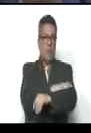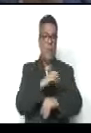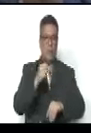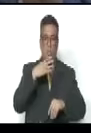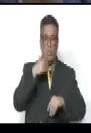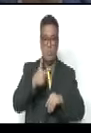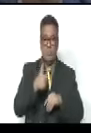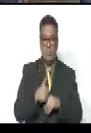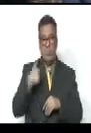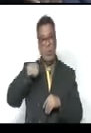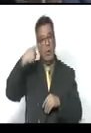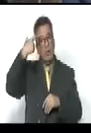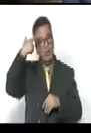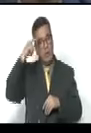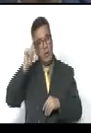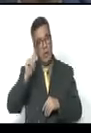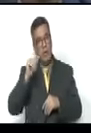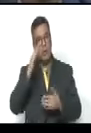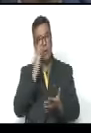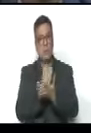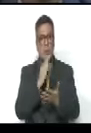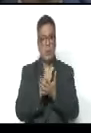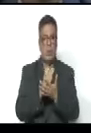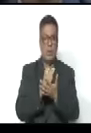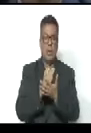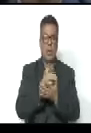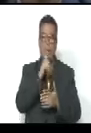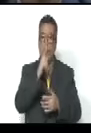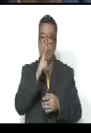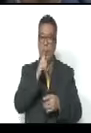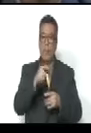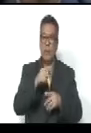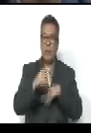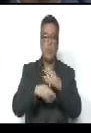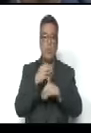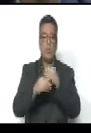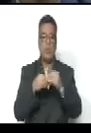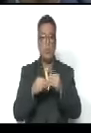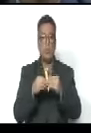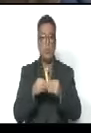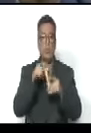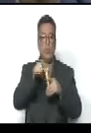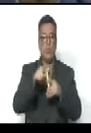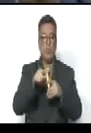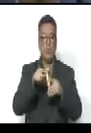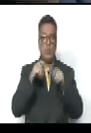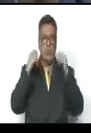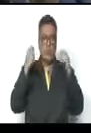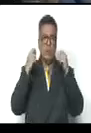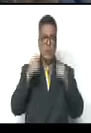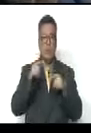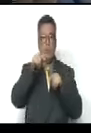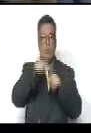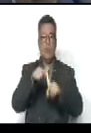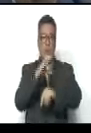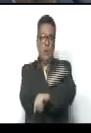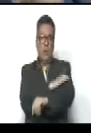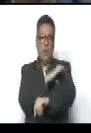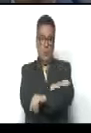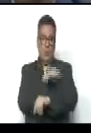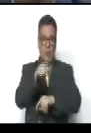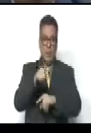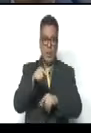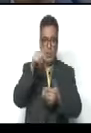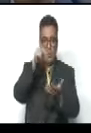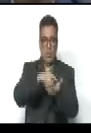decente, parece ser que siempre les parece incómodo y lo que hacen y pretenden es apabullar. Esta oposición